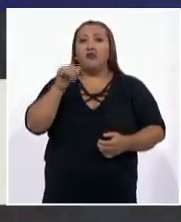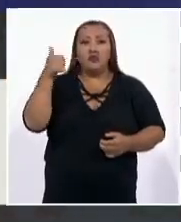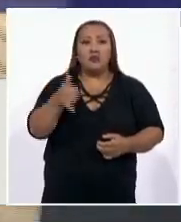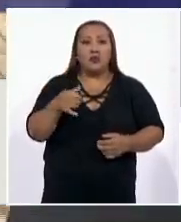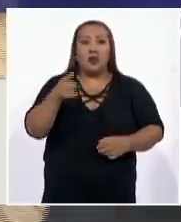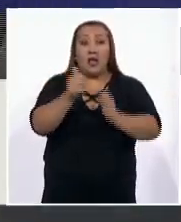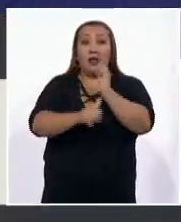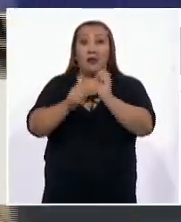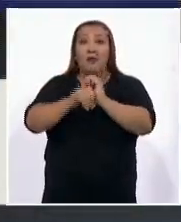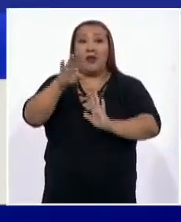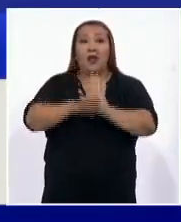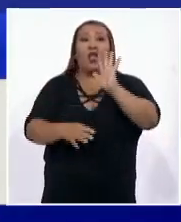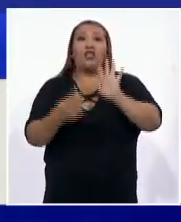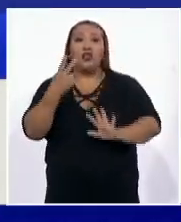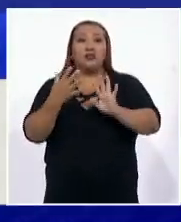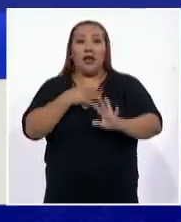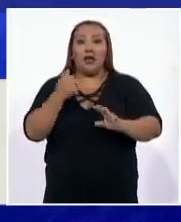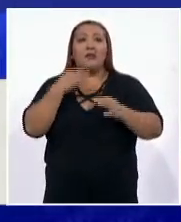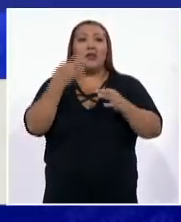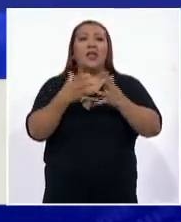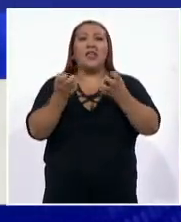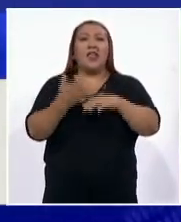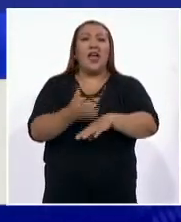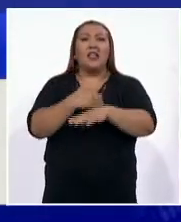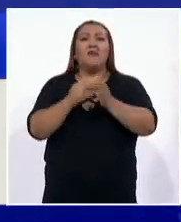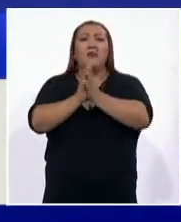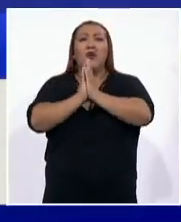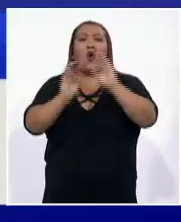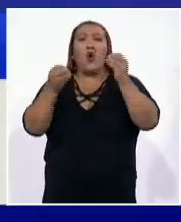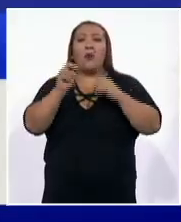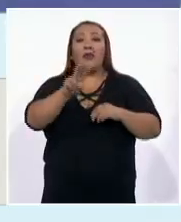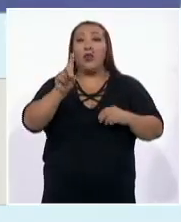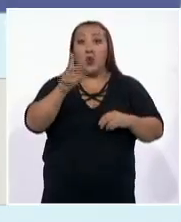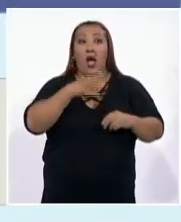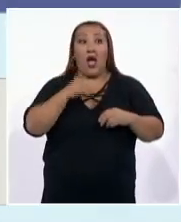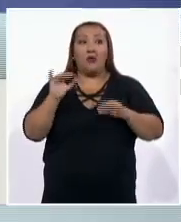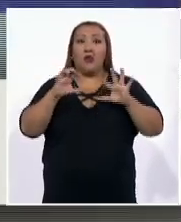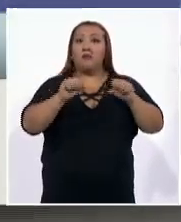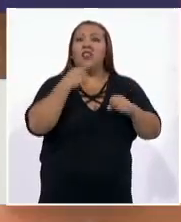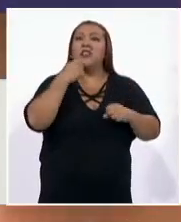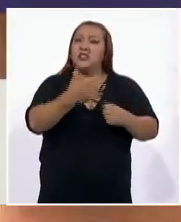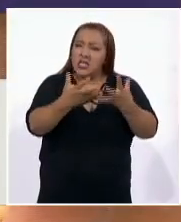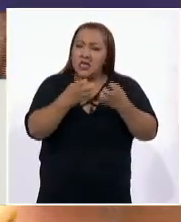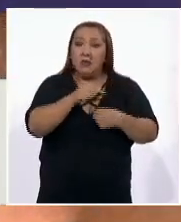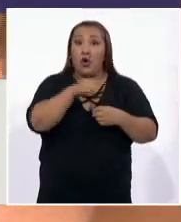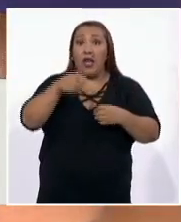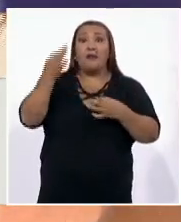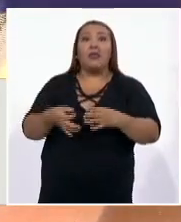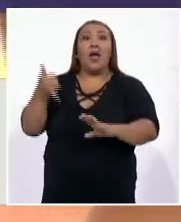hermana de una menor de 12 años exigen la detención preliminar contra un joven de 21 años, a quien acusa de haber